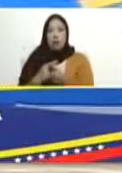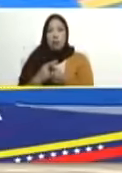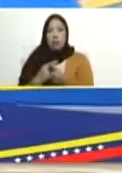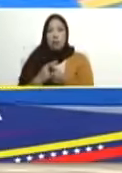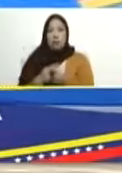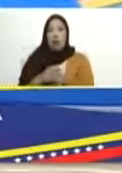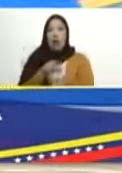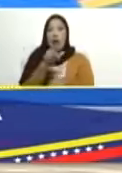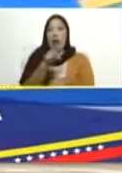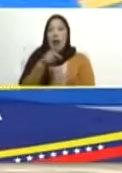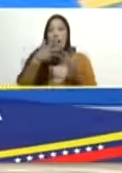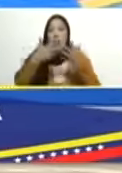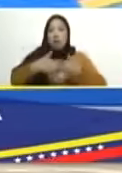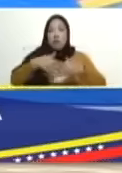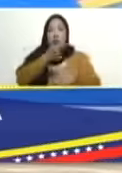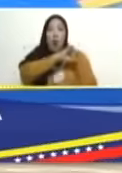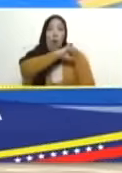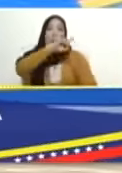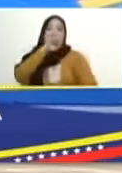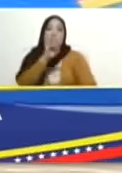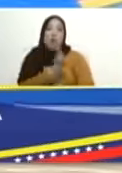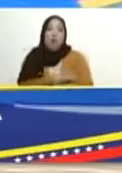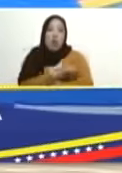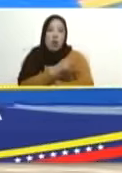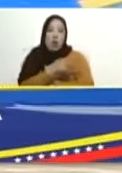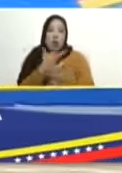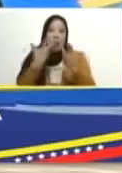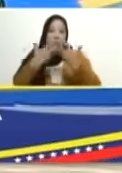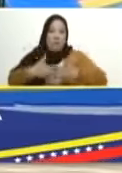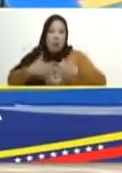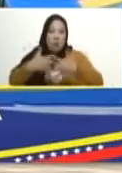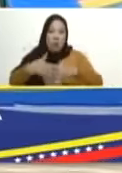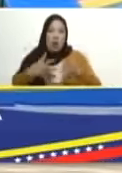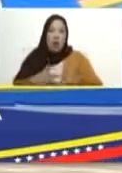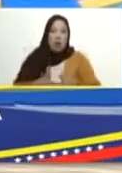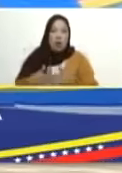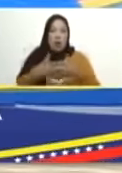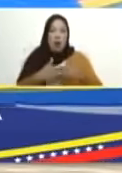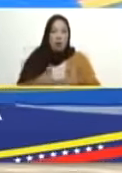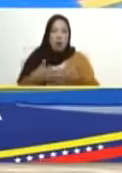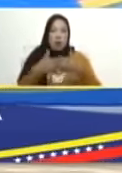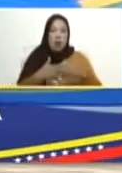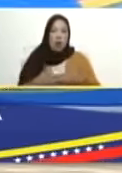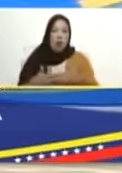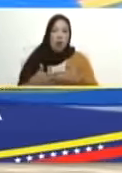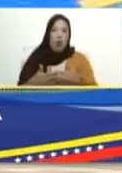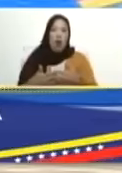clases dominantes, las élites de los Estados Unidos de Norteamérica,